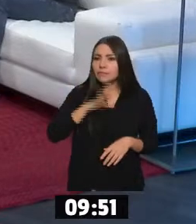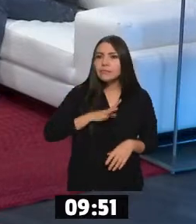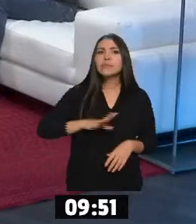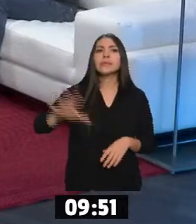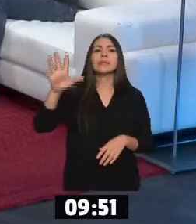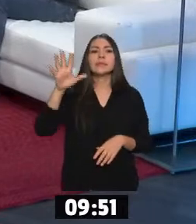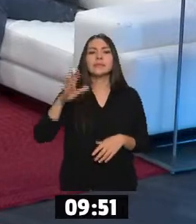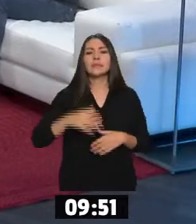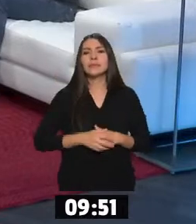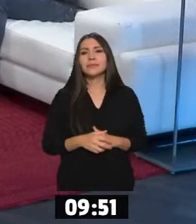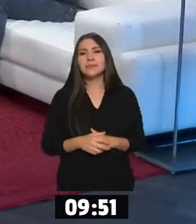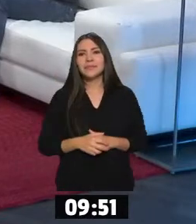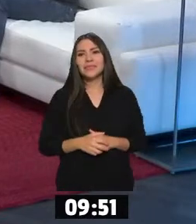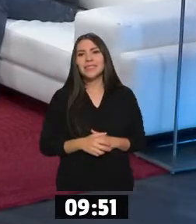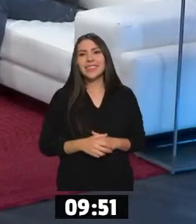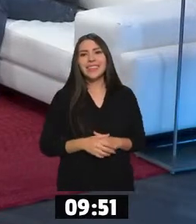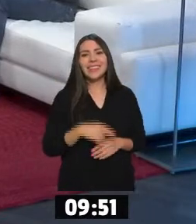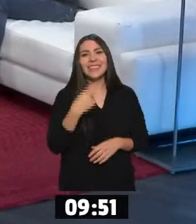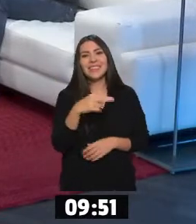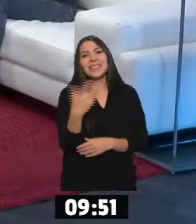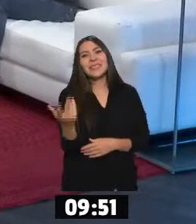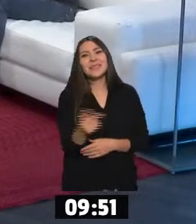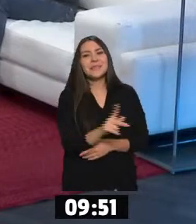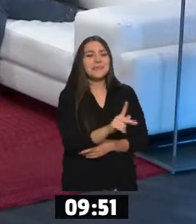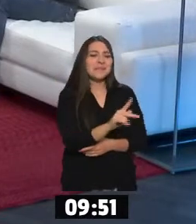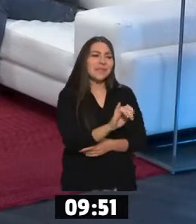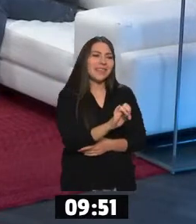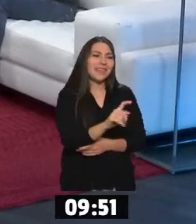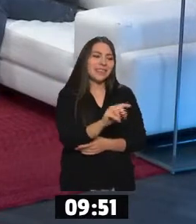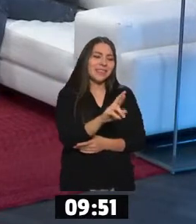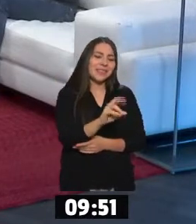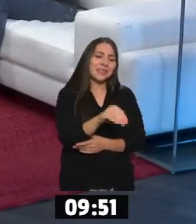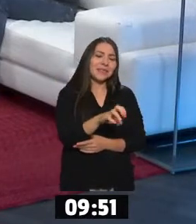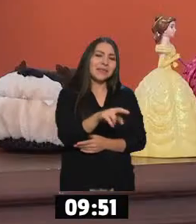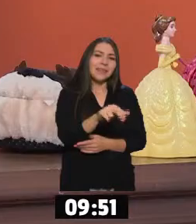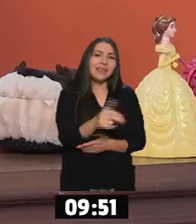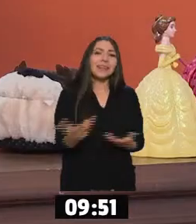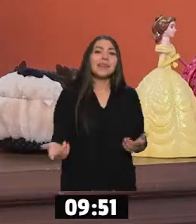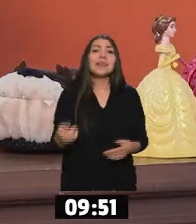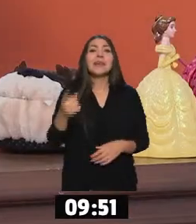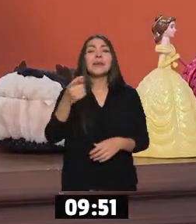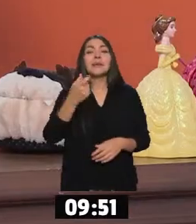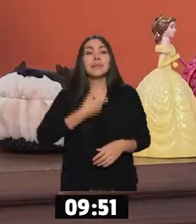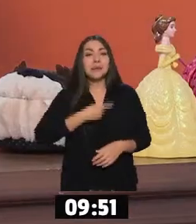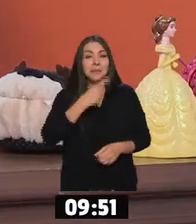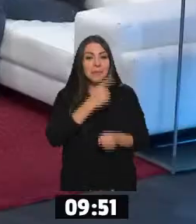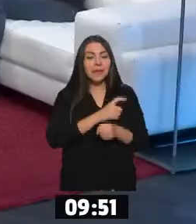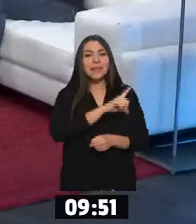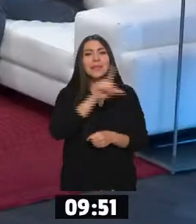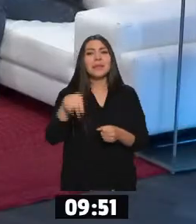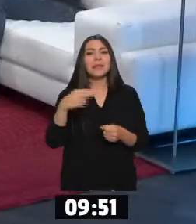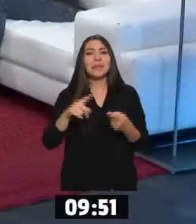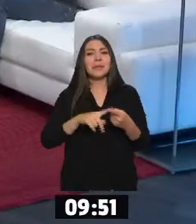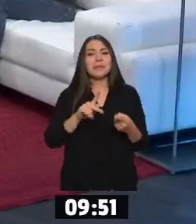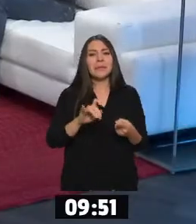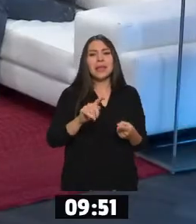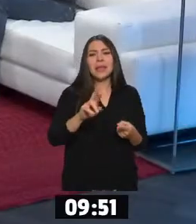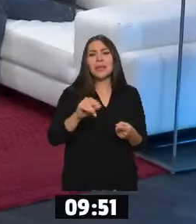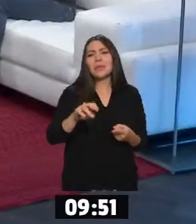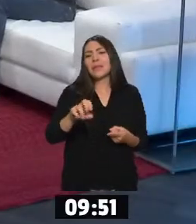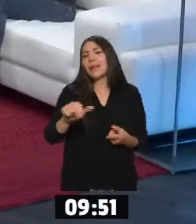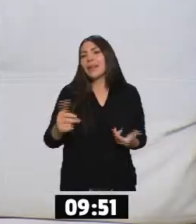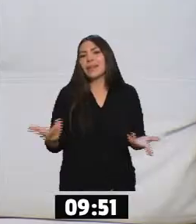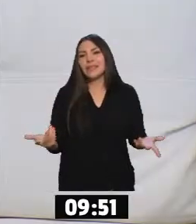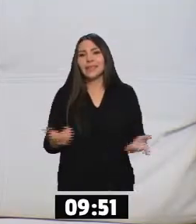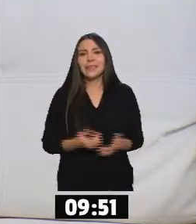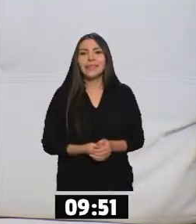una... Menea, no, es que nos la pones de pechito, Sí, por favor, eso de no. primero las medallas, luego Pietro Menea, pues como no, Pietro bueno. Menea. Es lo valioso